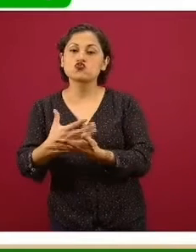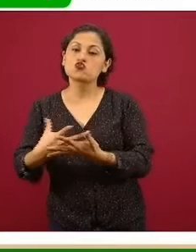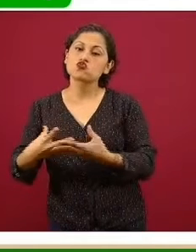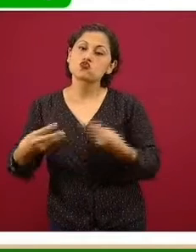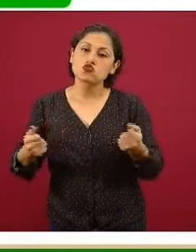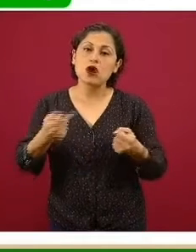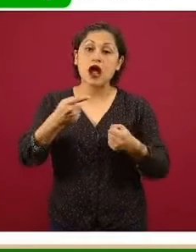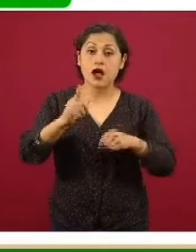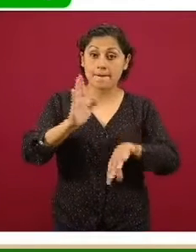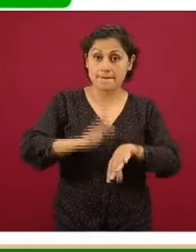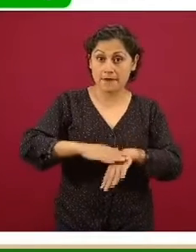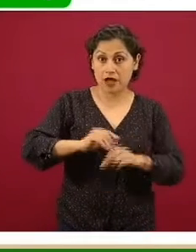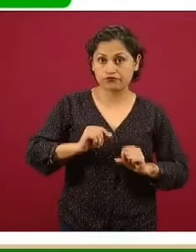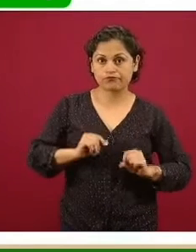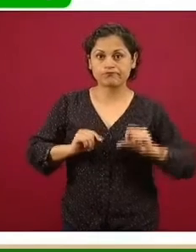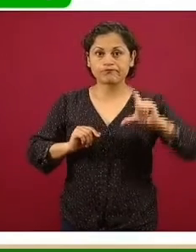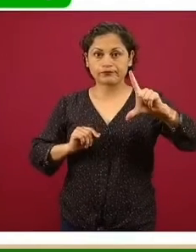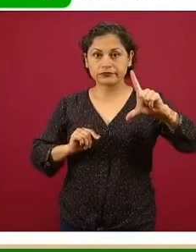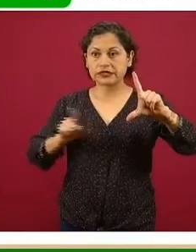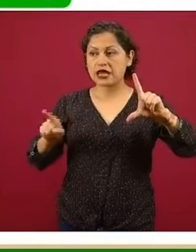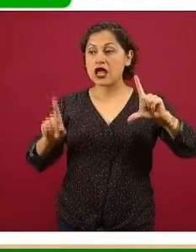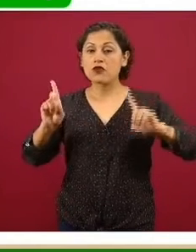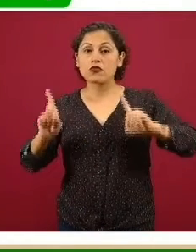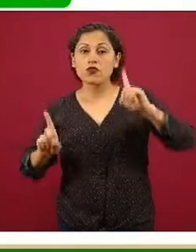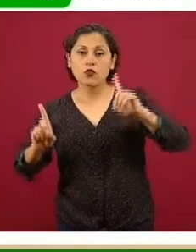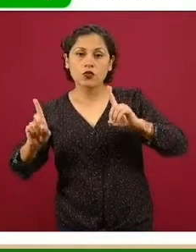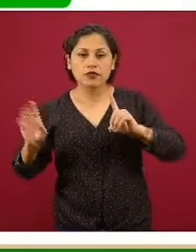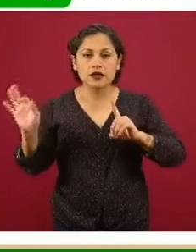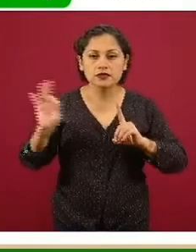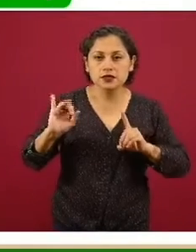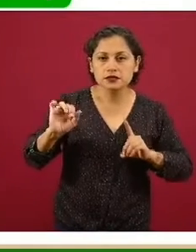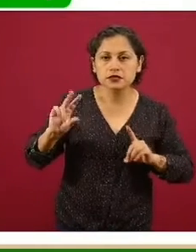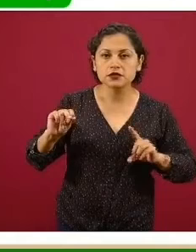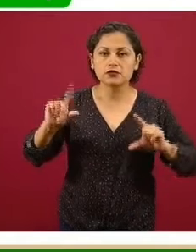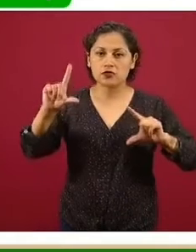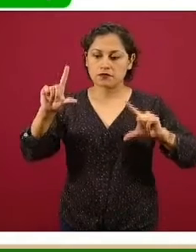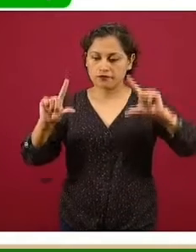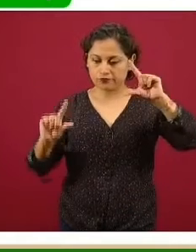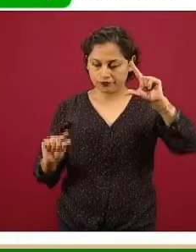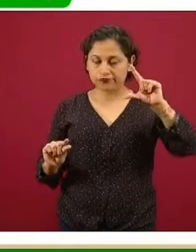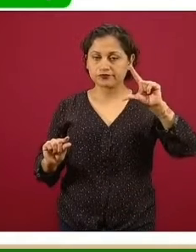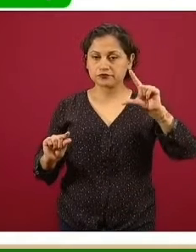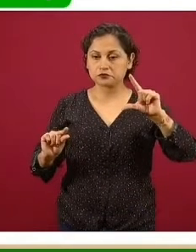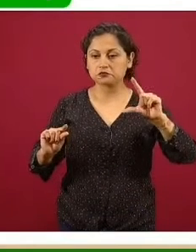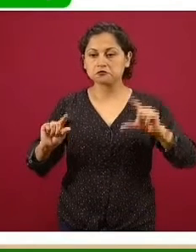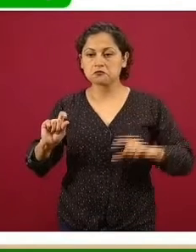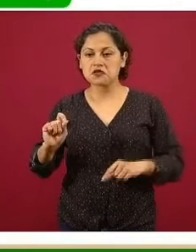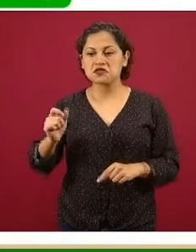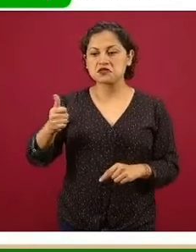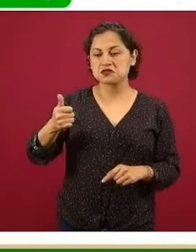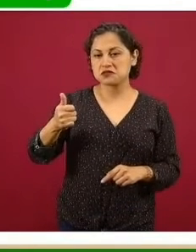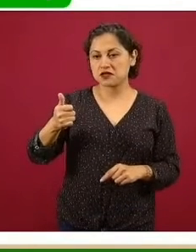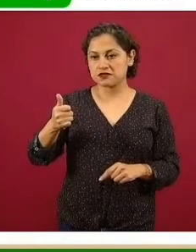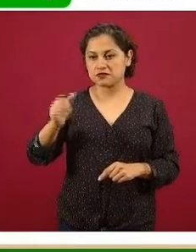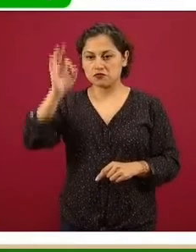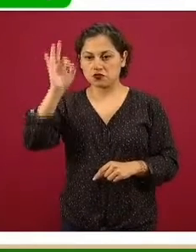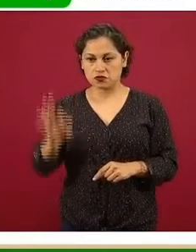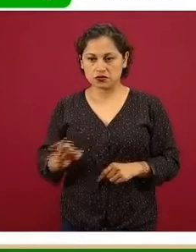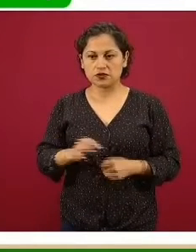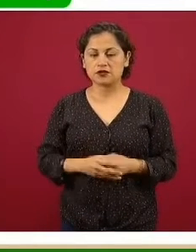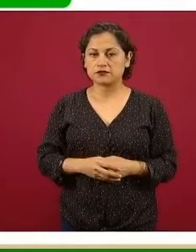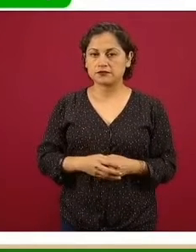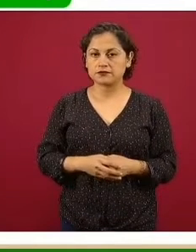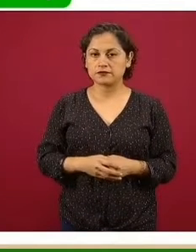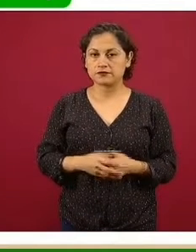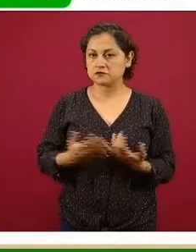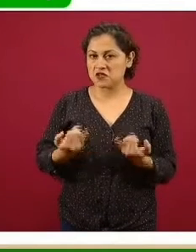que los casos estimados en la semana 27 y el incremento es de más 26%. También se presenta el mismo